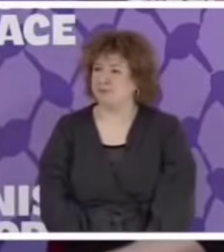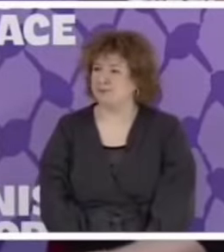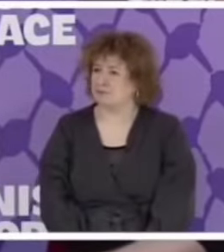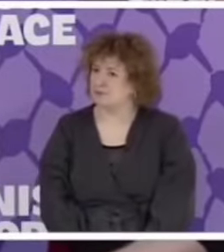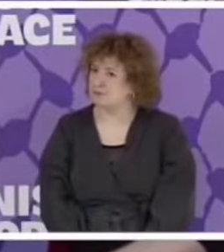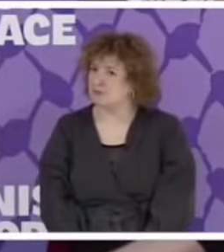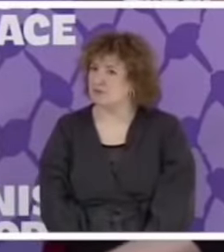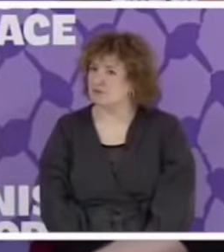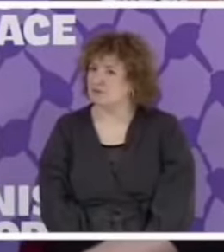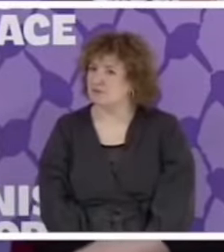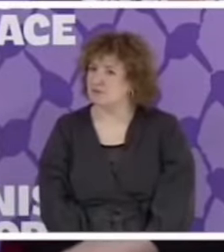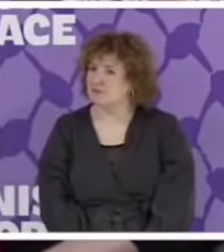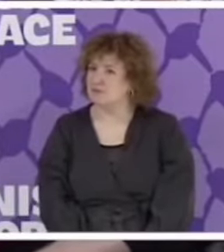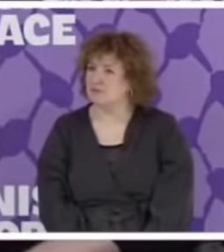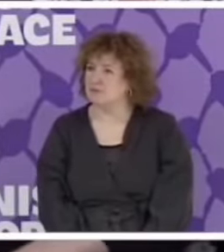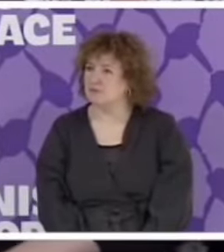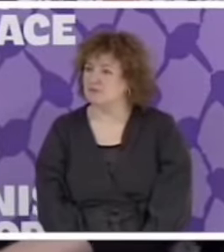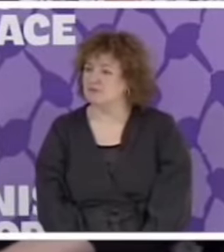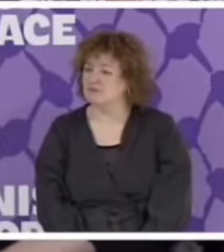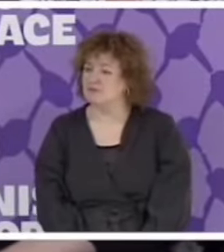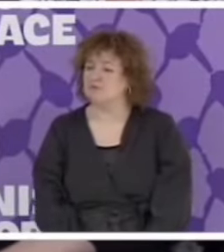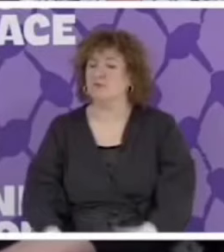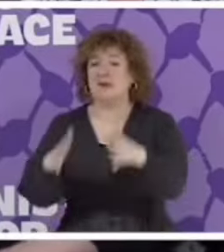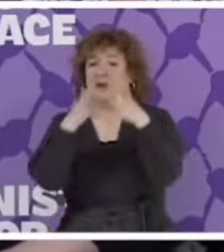Estados Unidos,